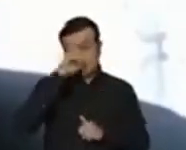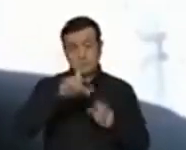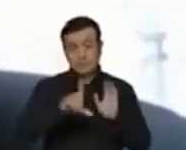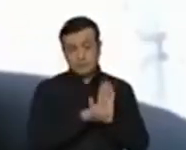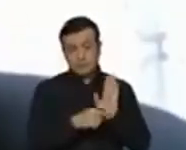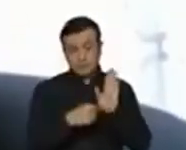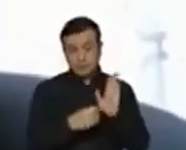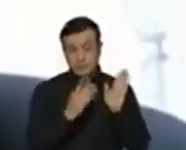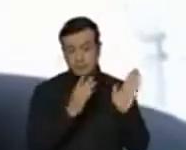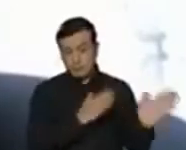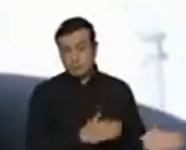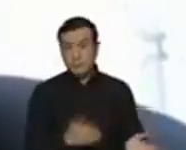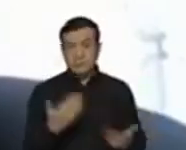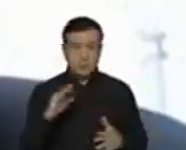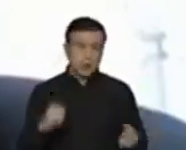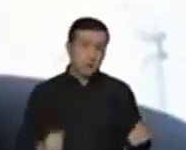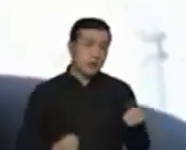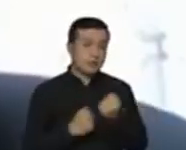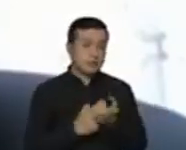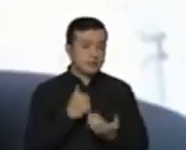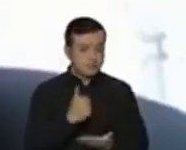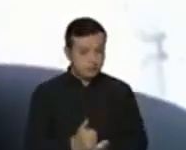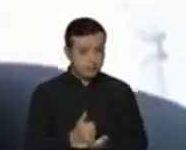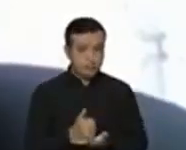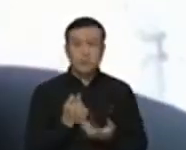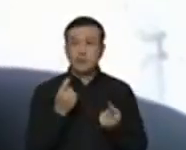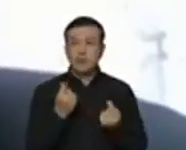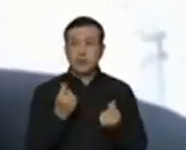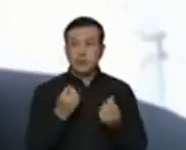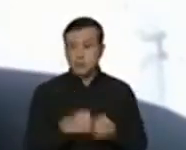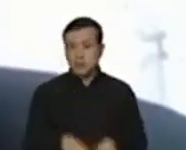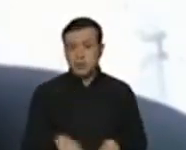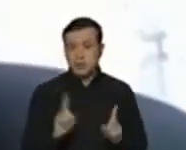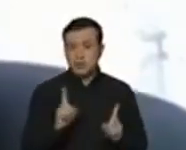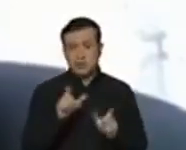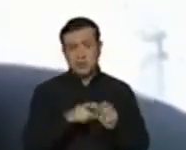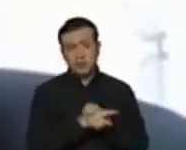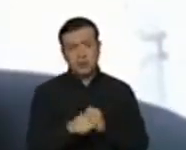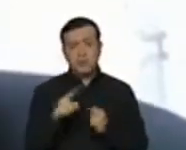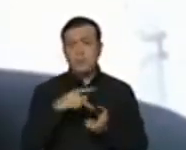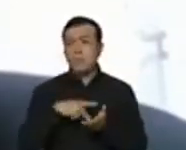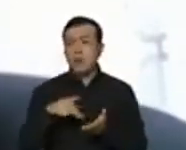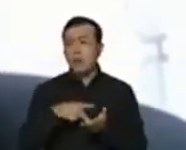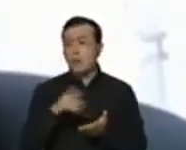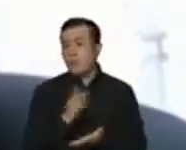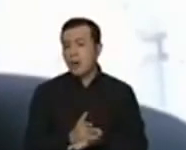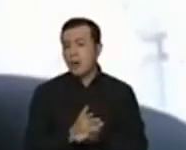estamos haciendo este apoyo. Es decir, el dinero no se va a perder, el cliente no va a dejar de pagar, el